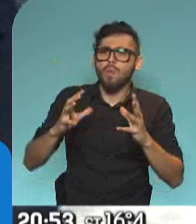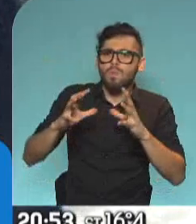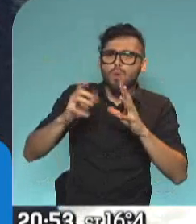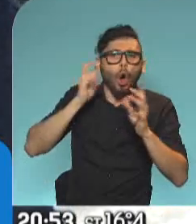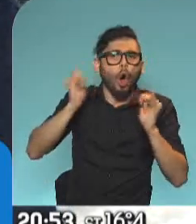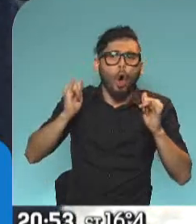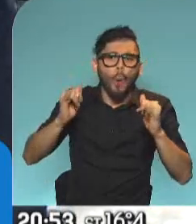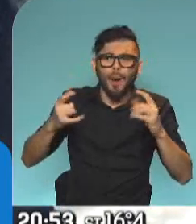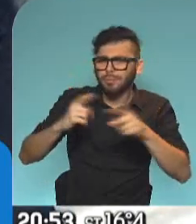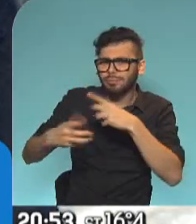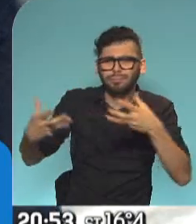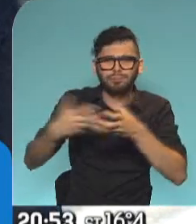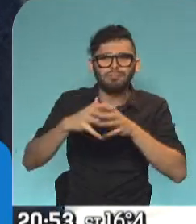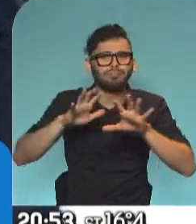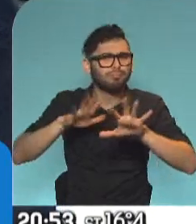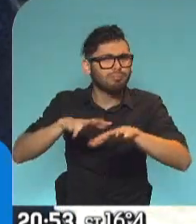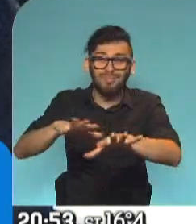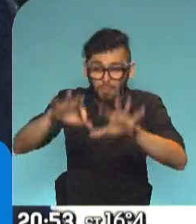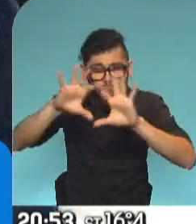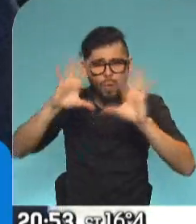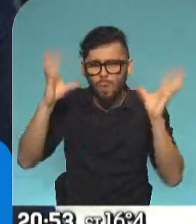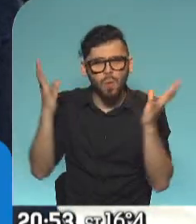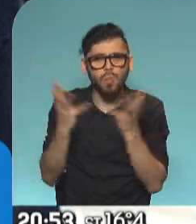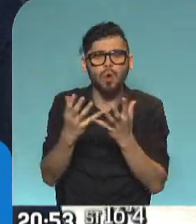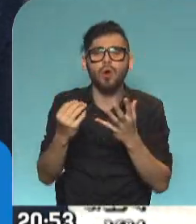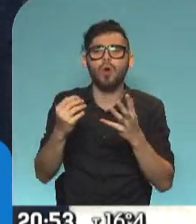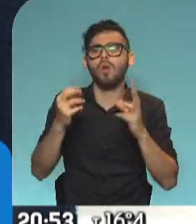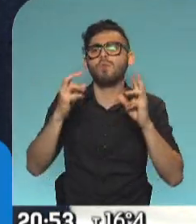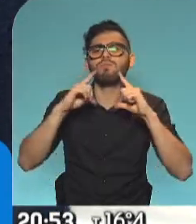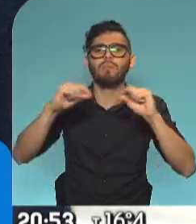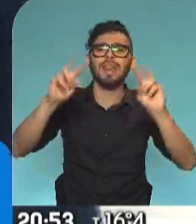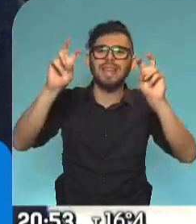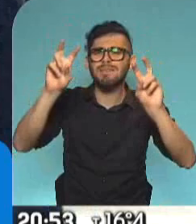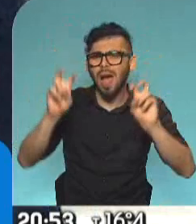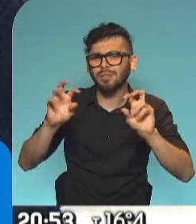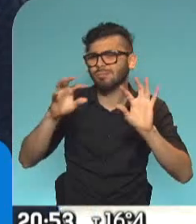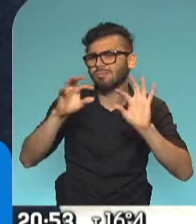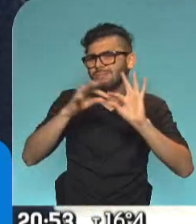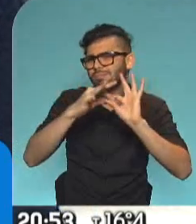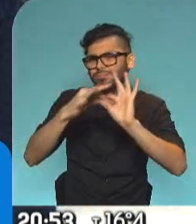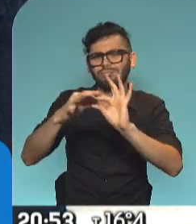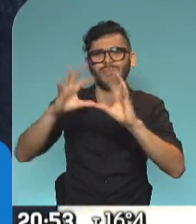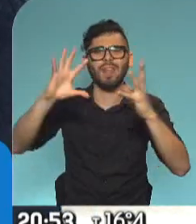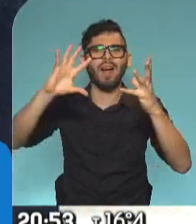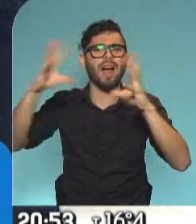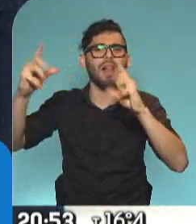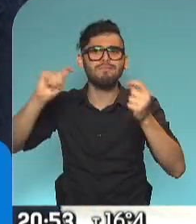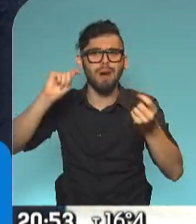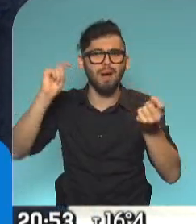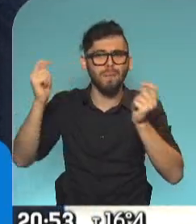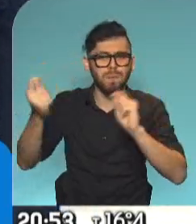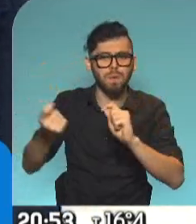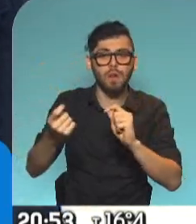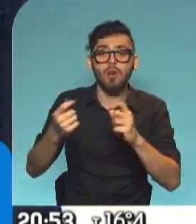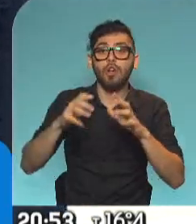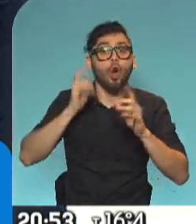mundo por distintas problemáticas relacionadas al cambio climático y sobre todo a una juventud que ve que en el marco del